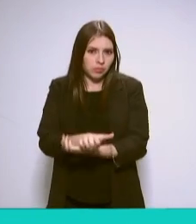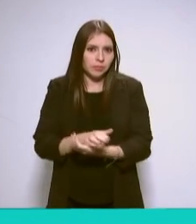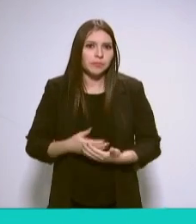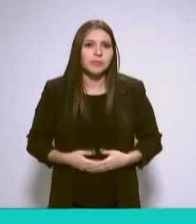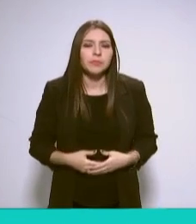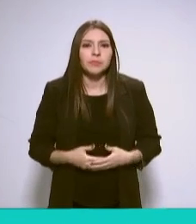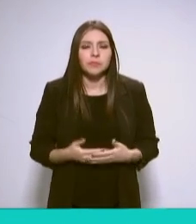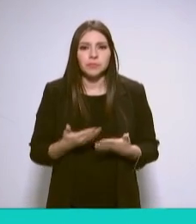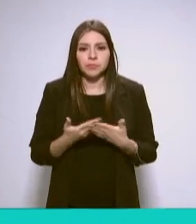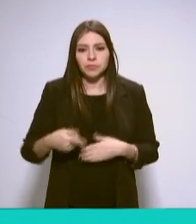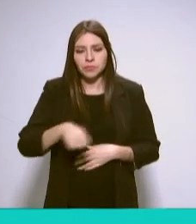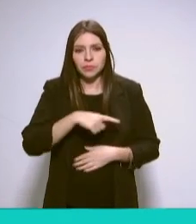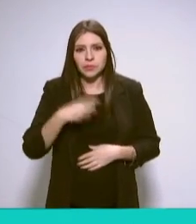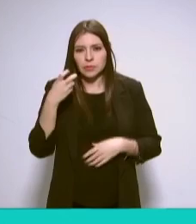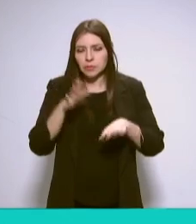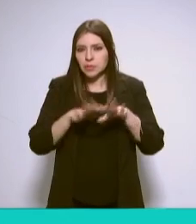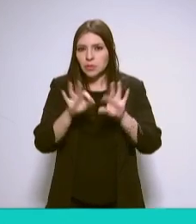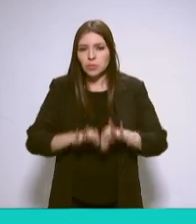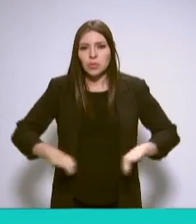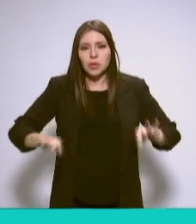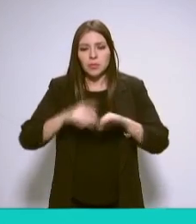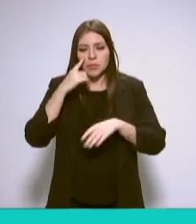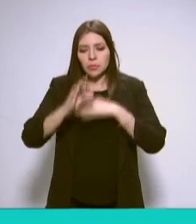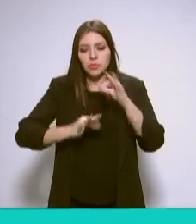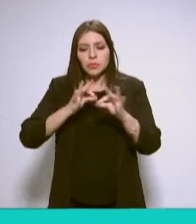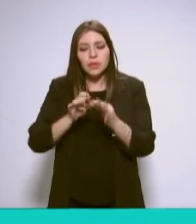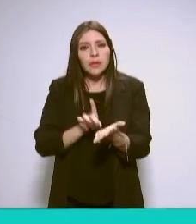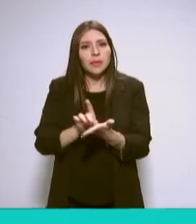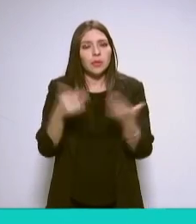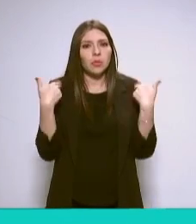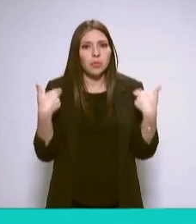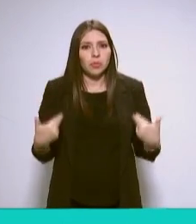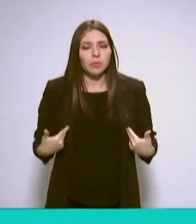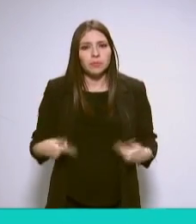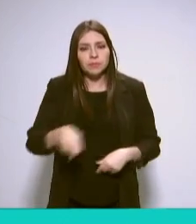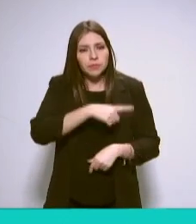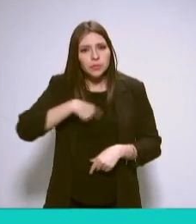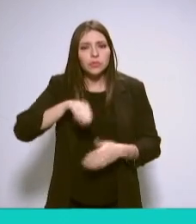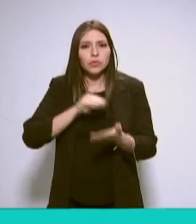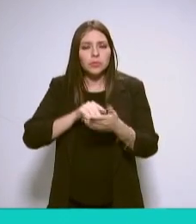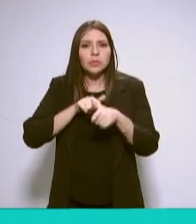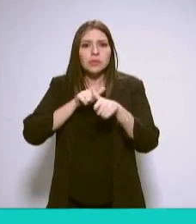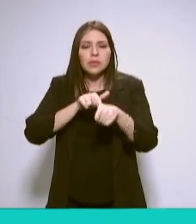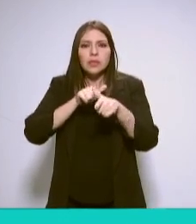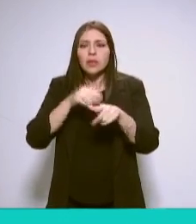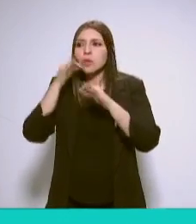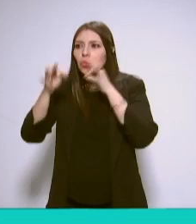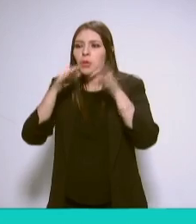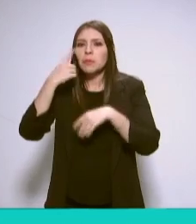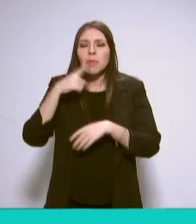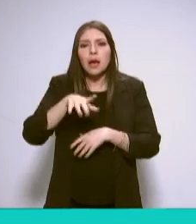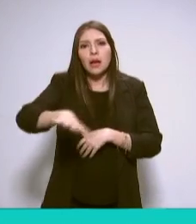esta prerrogativa fundamental para el ejercicio de los derechos humanos, continuemos promoviendo el derecho a saber como herramienta